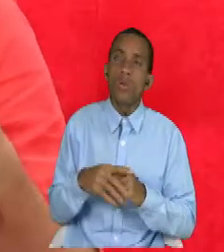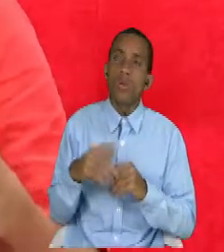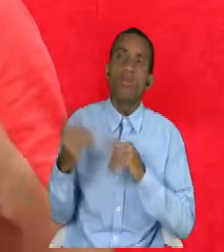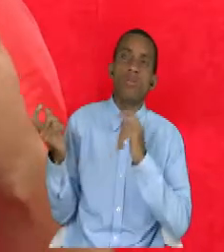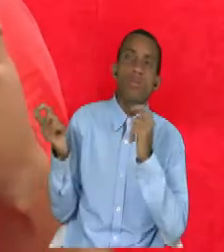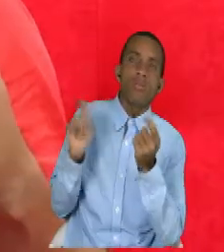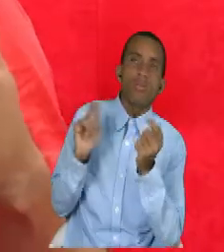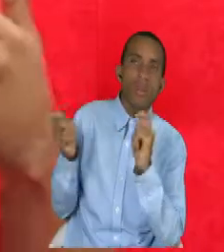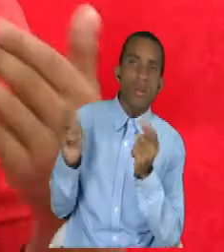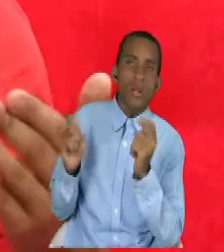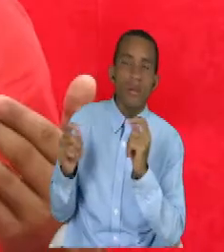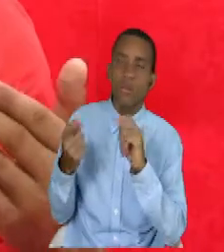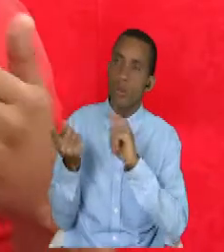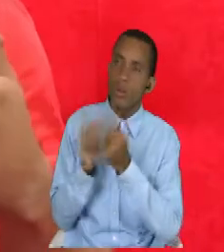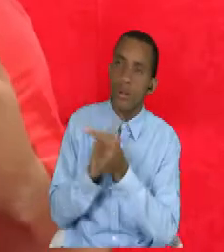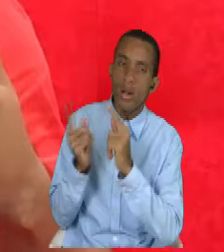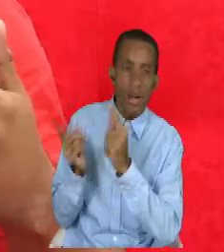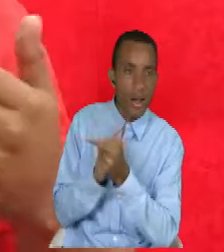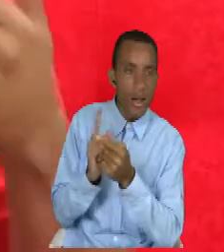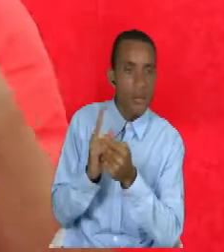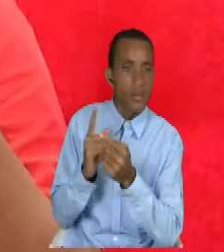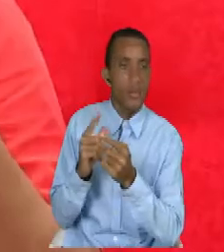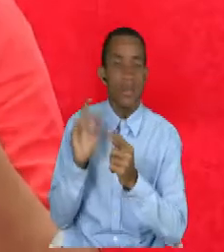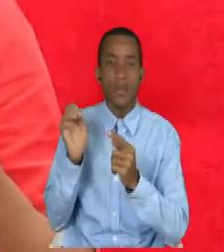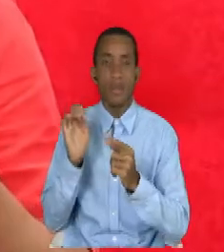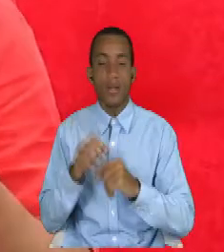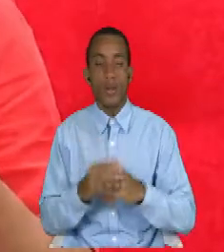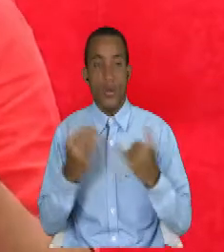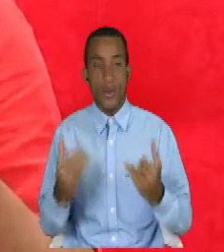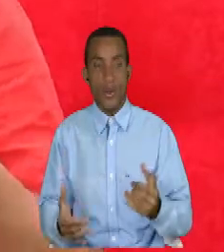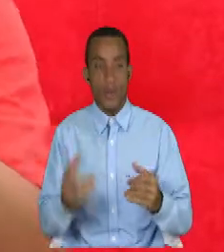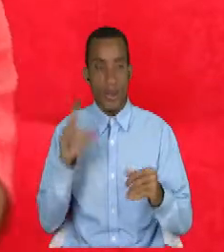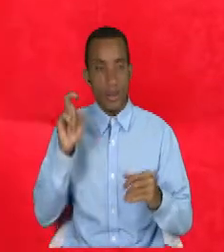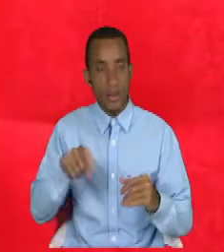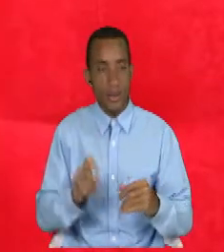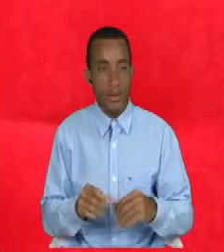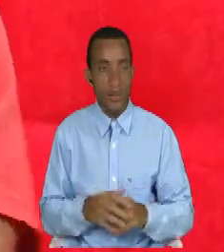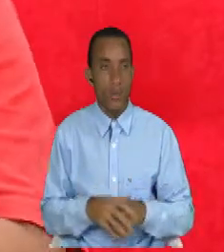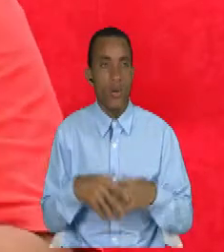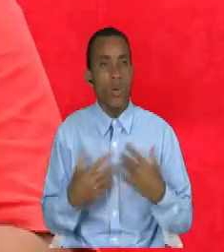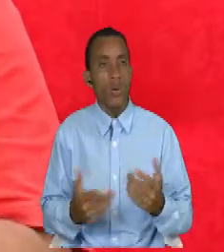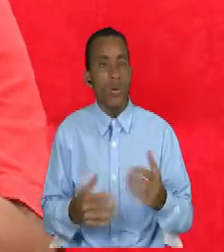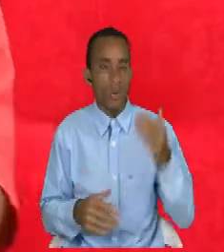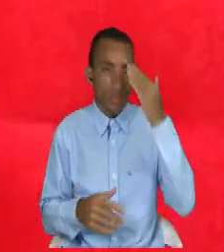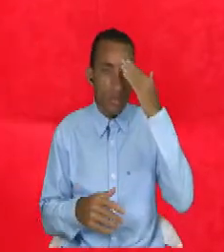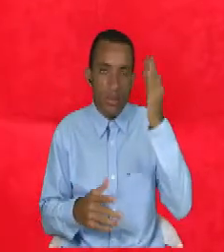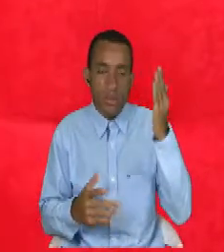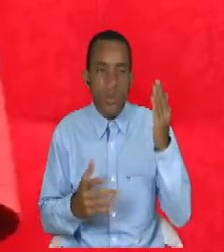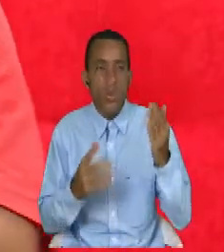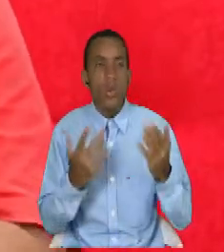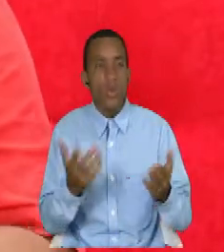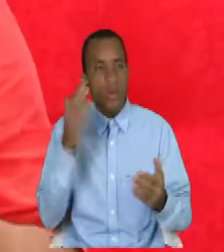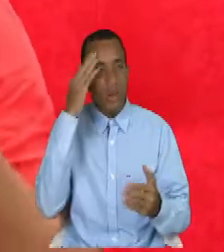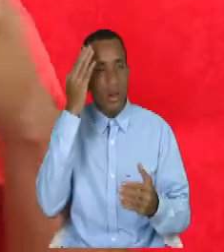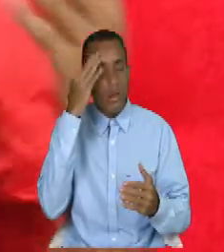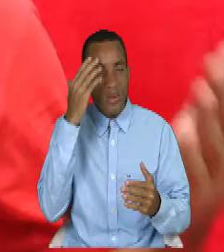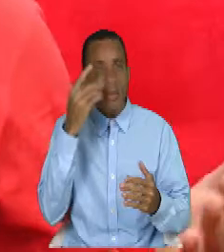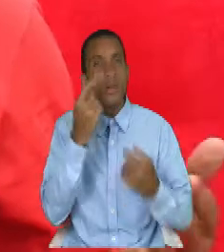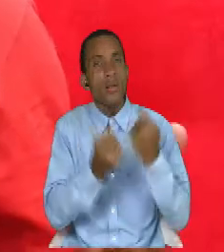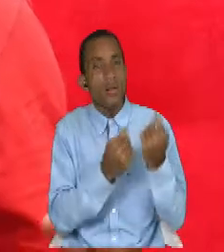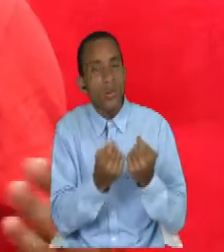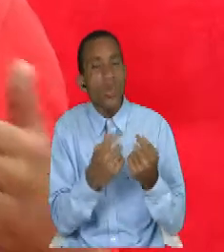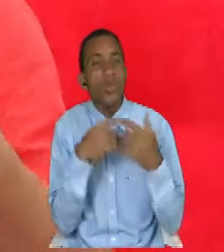y ese mercado hace que la gente responda hoy a unas necesidades como te enterás del negocio como sabe del negocio como